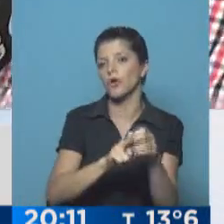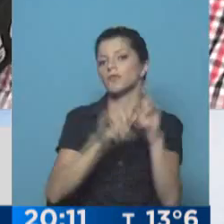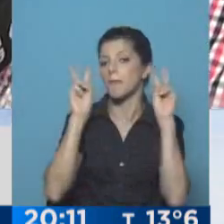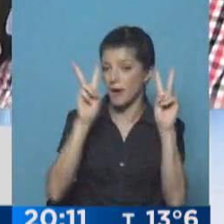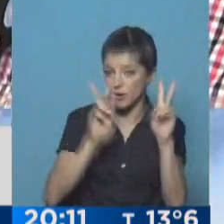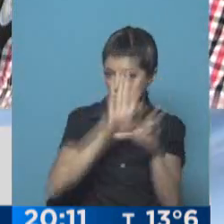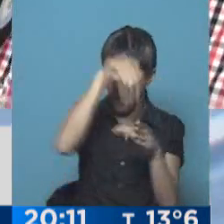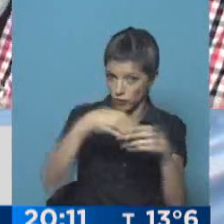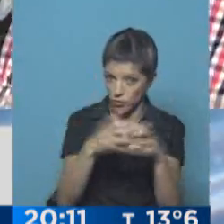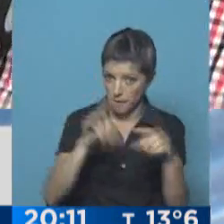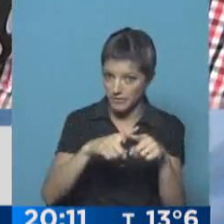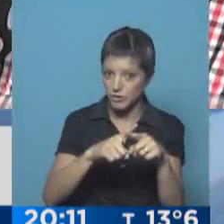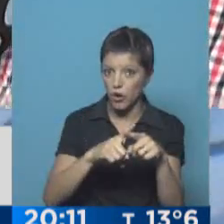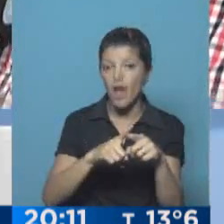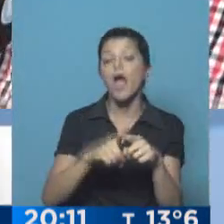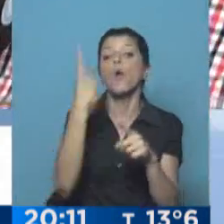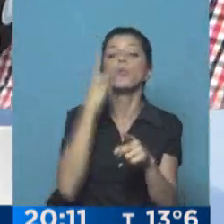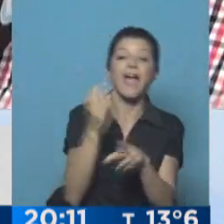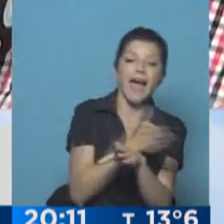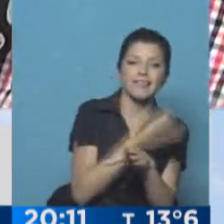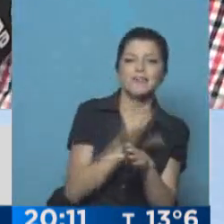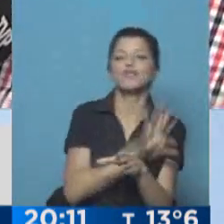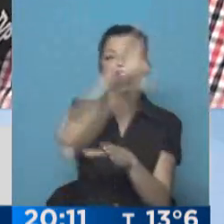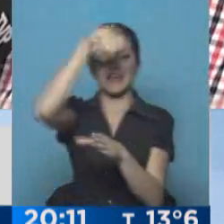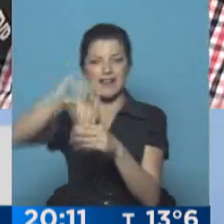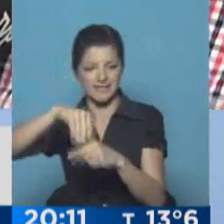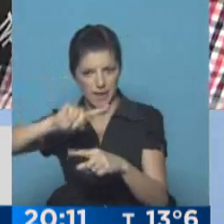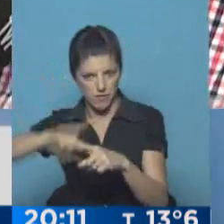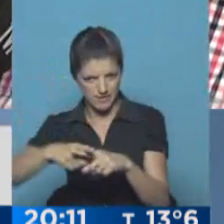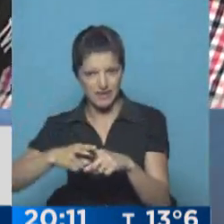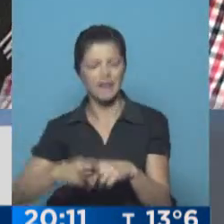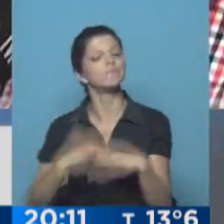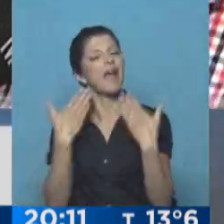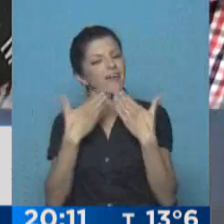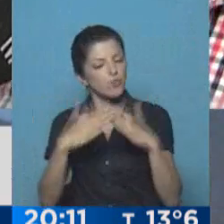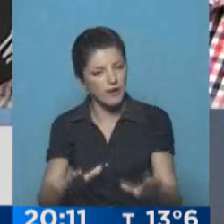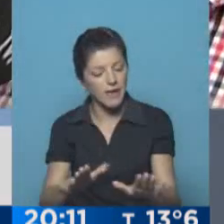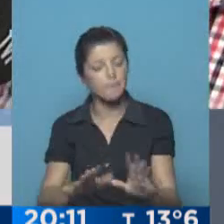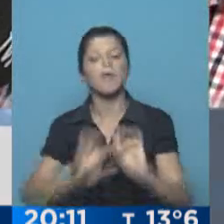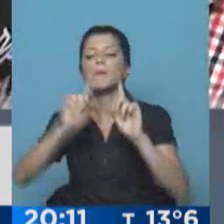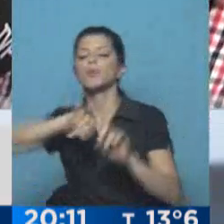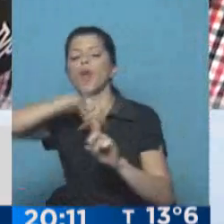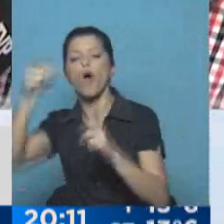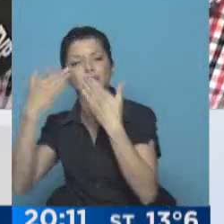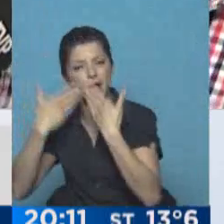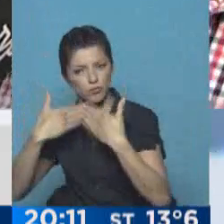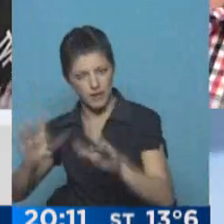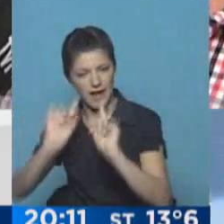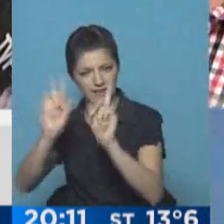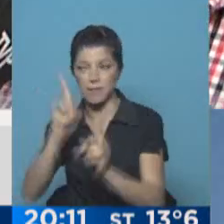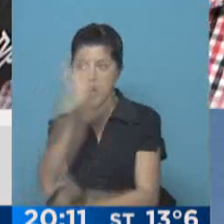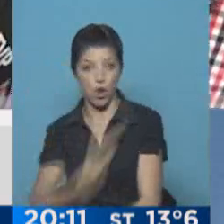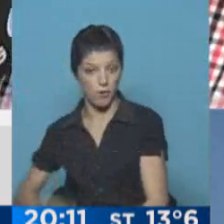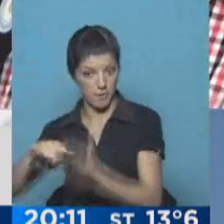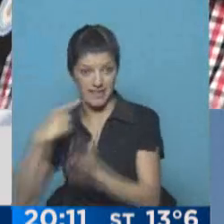PRO lanzaran su ingreso a la política. No es la única coincidencia de fechas que todavía no ha tenido una respuesta consistente del gobierno